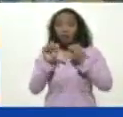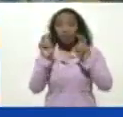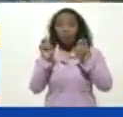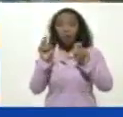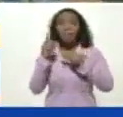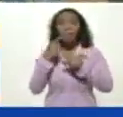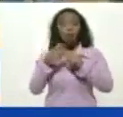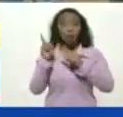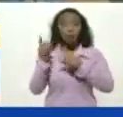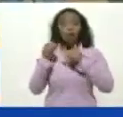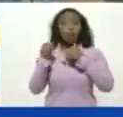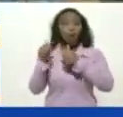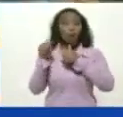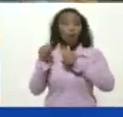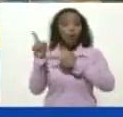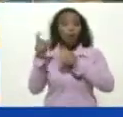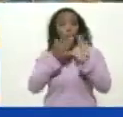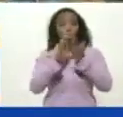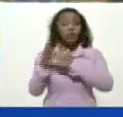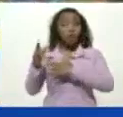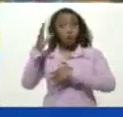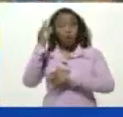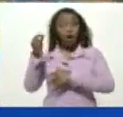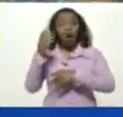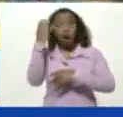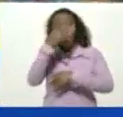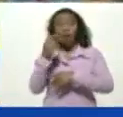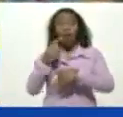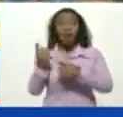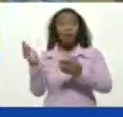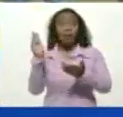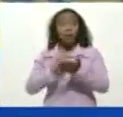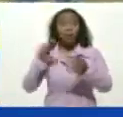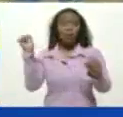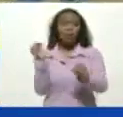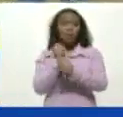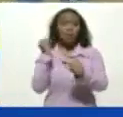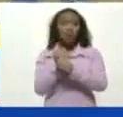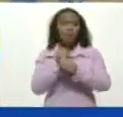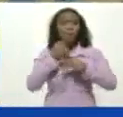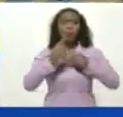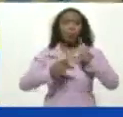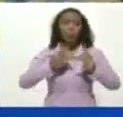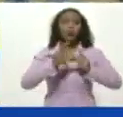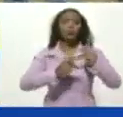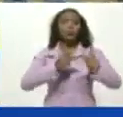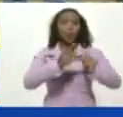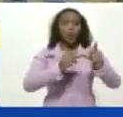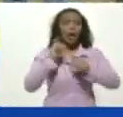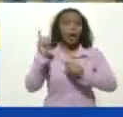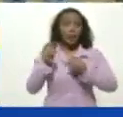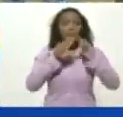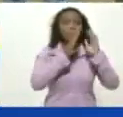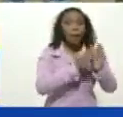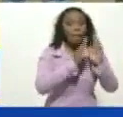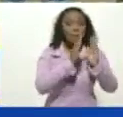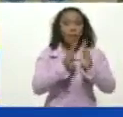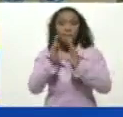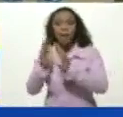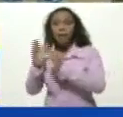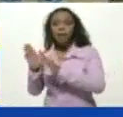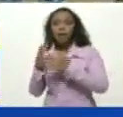bueno. Y un consejo comunal joven, pero que se puso a trabajar y a producir, que se organizó